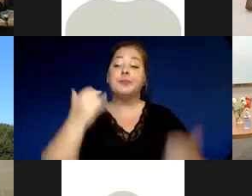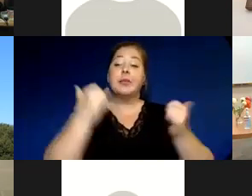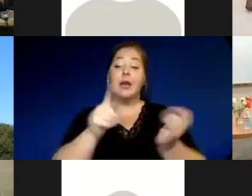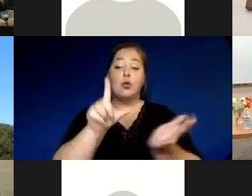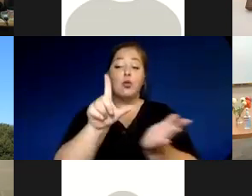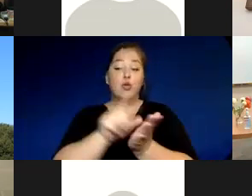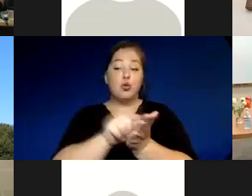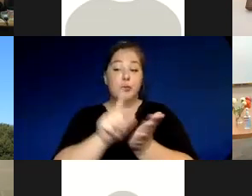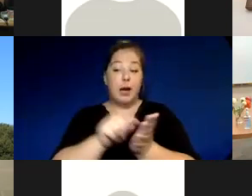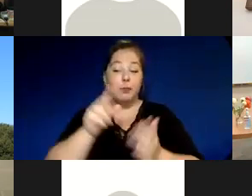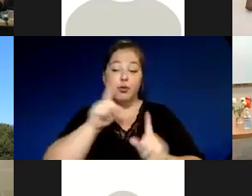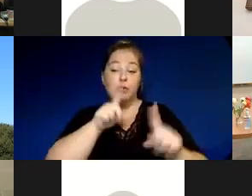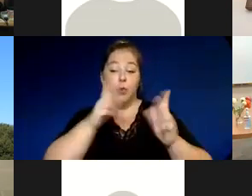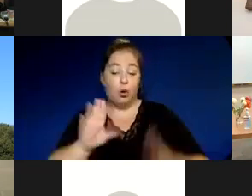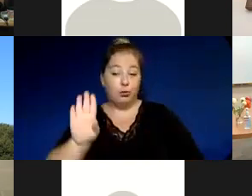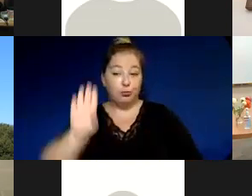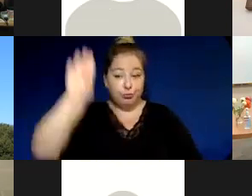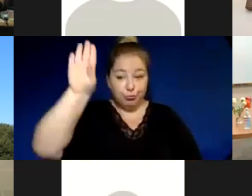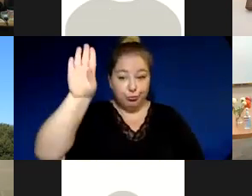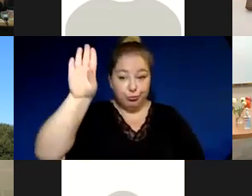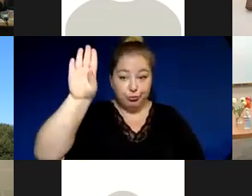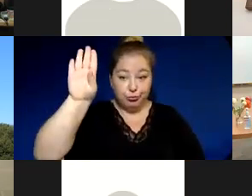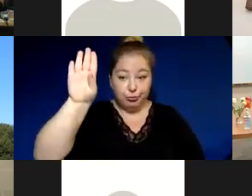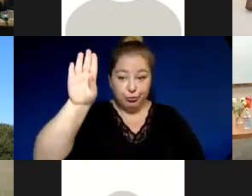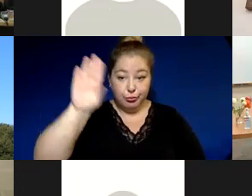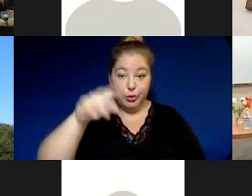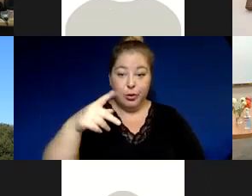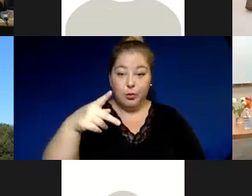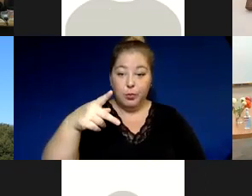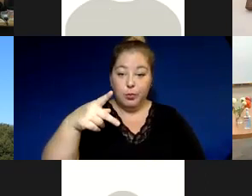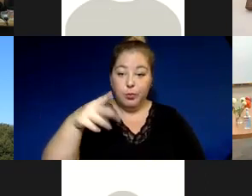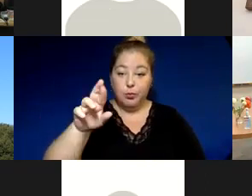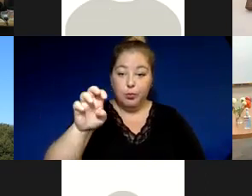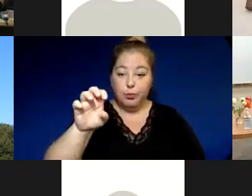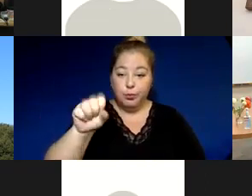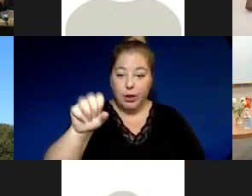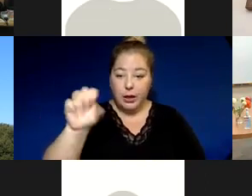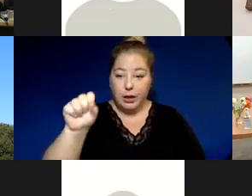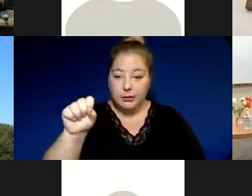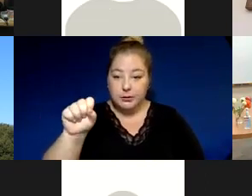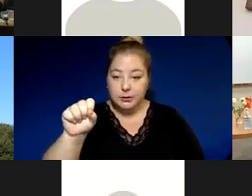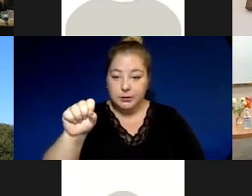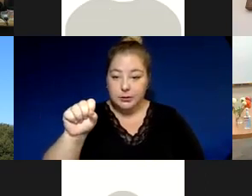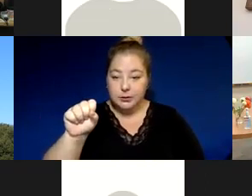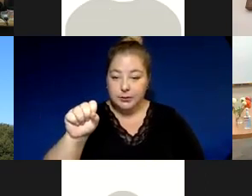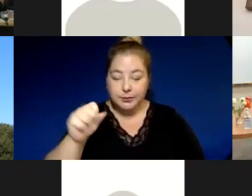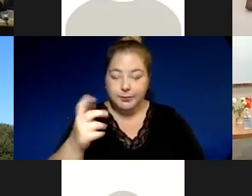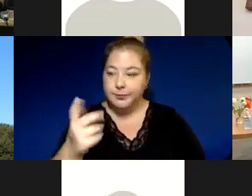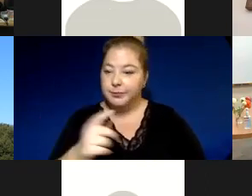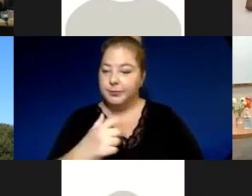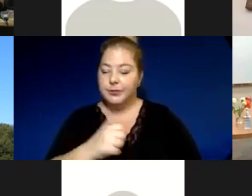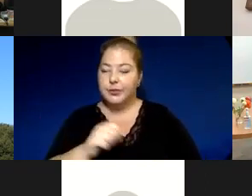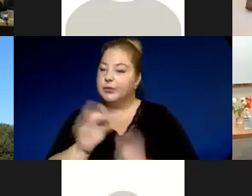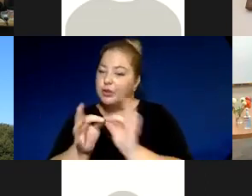No estoy exactamente segura para quién es esta pregunta, pero yo quería las cifras de los cambios en las evacuaciones.